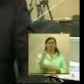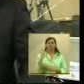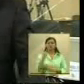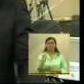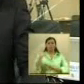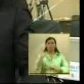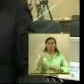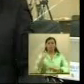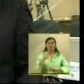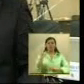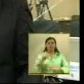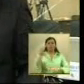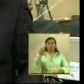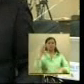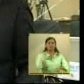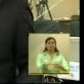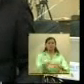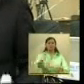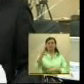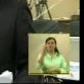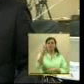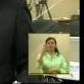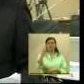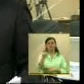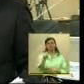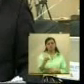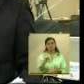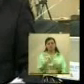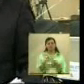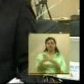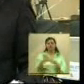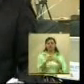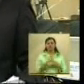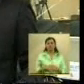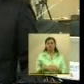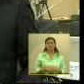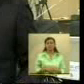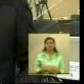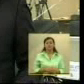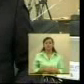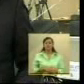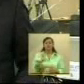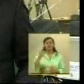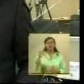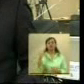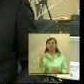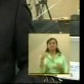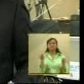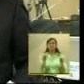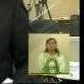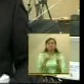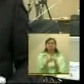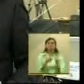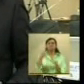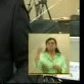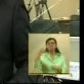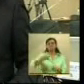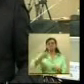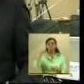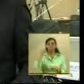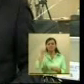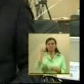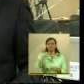dispuso el apresamiento de los comandos de Taura. Compañeros asambleístas, no tienen la más mínima idea por lo que pasaron los comandos de